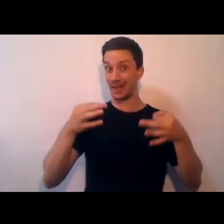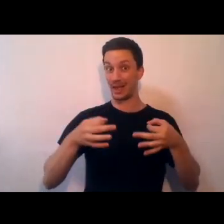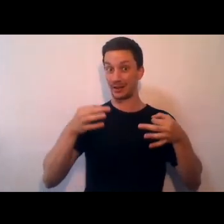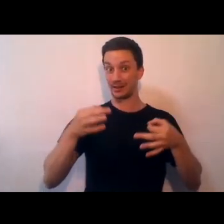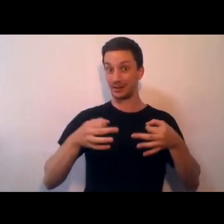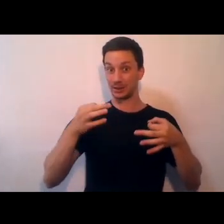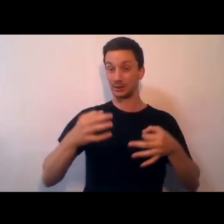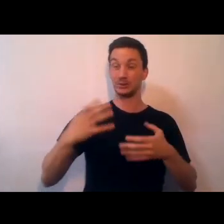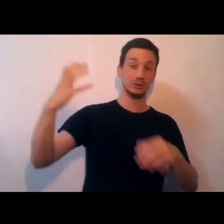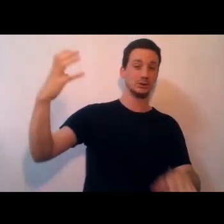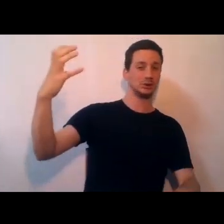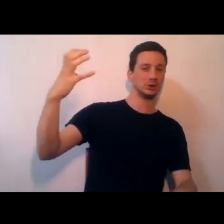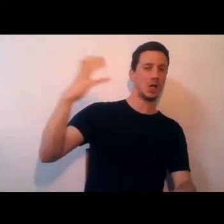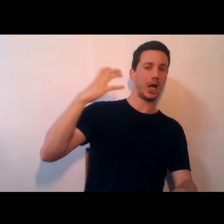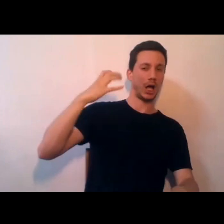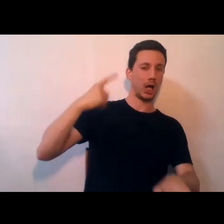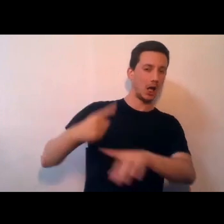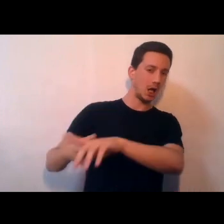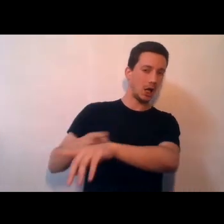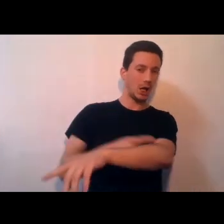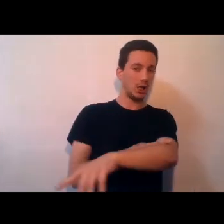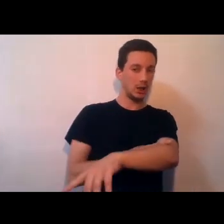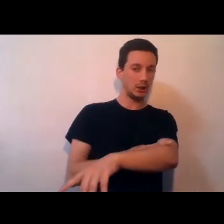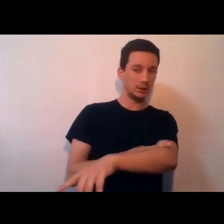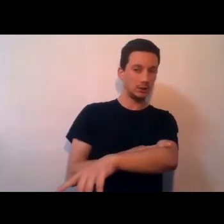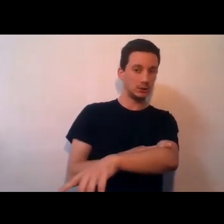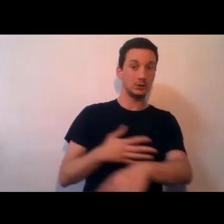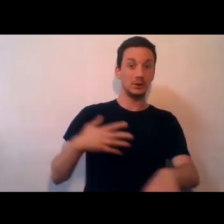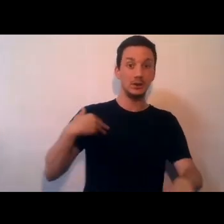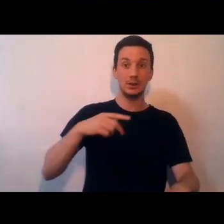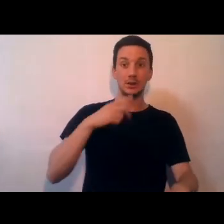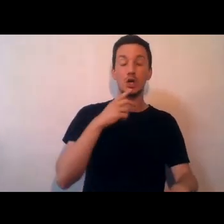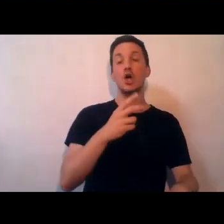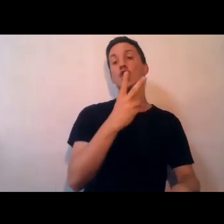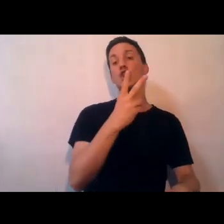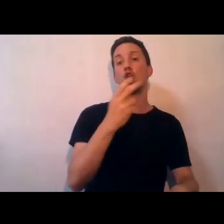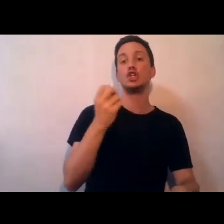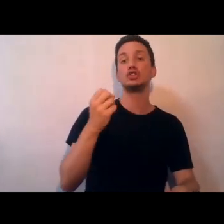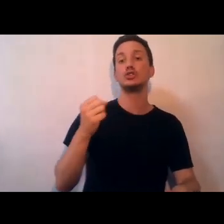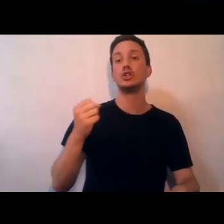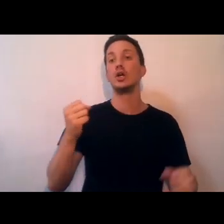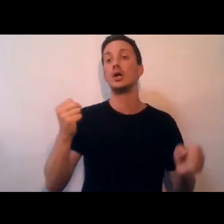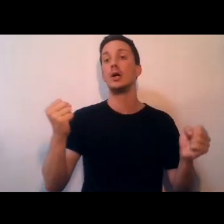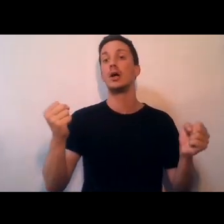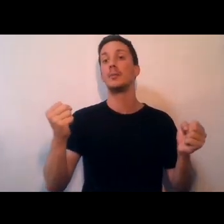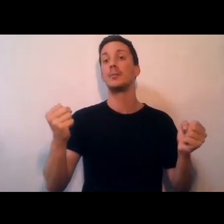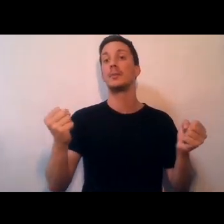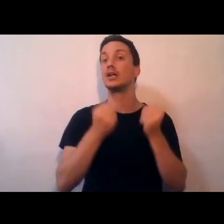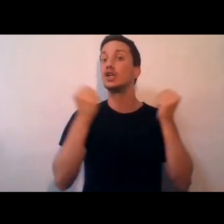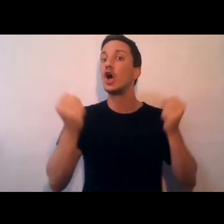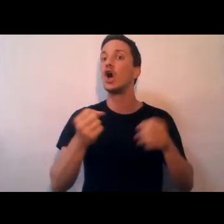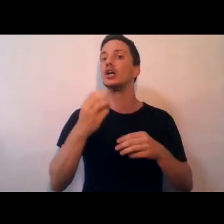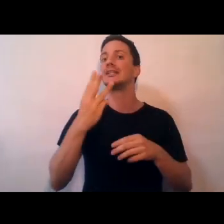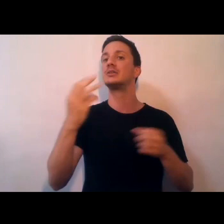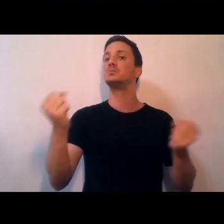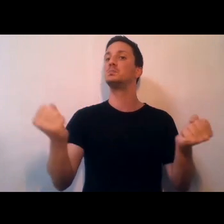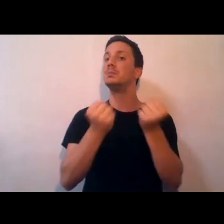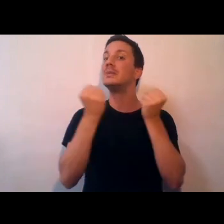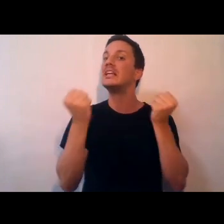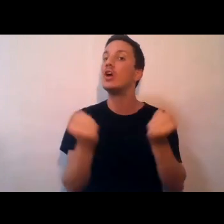de radiación solar es que 2 o 3 millones de cánceres genera 2 a 3 millones de cánceres cutáneos al año,